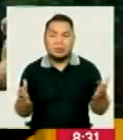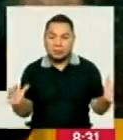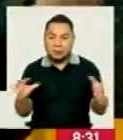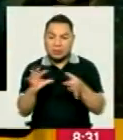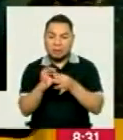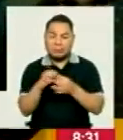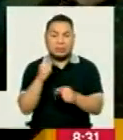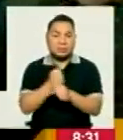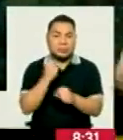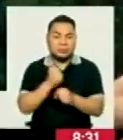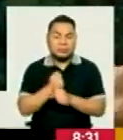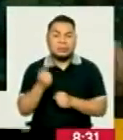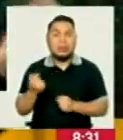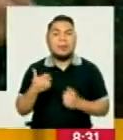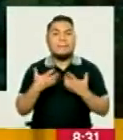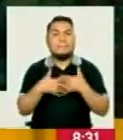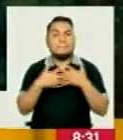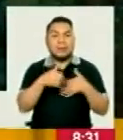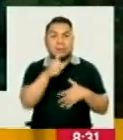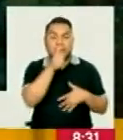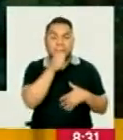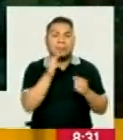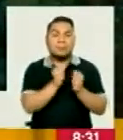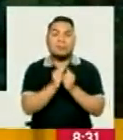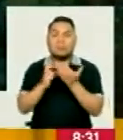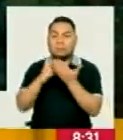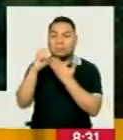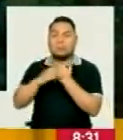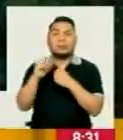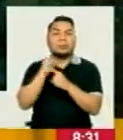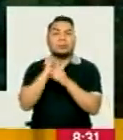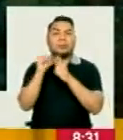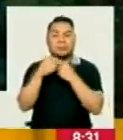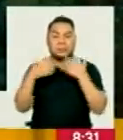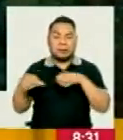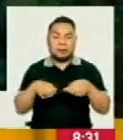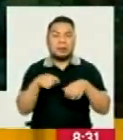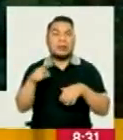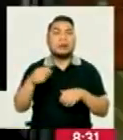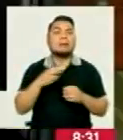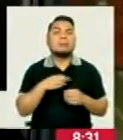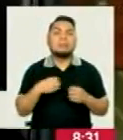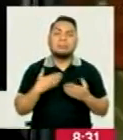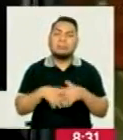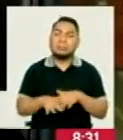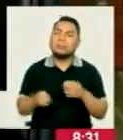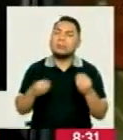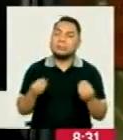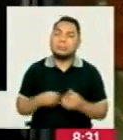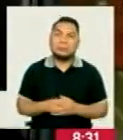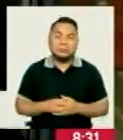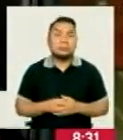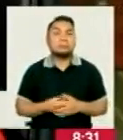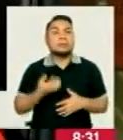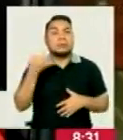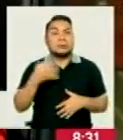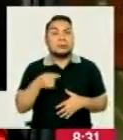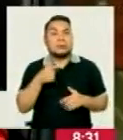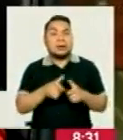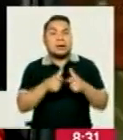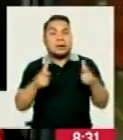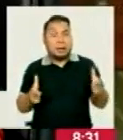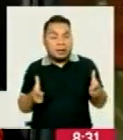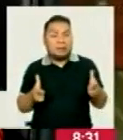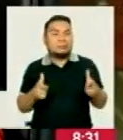este trabajo de la empresa privada con los programas sociales que están desarrollando desde el MIDIS? Bueno, realmente este es un gran